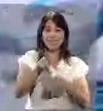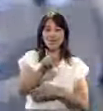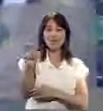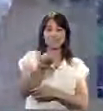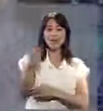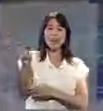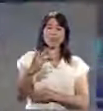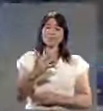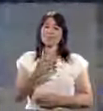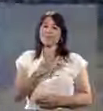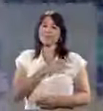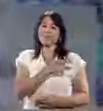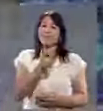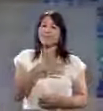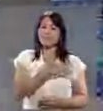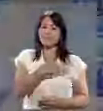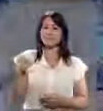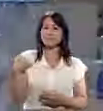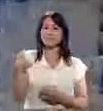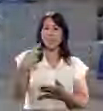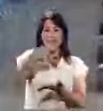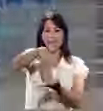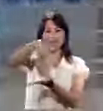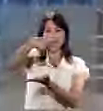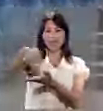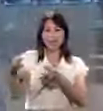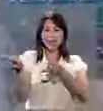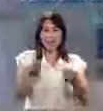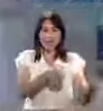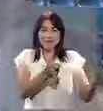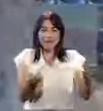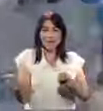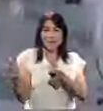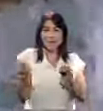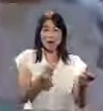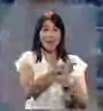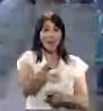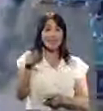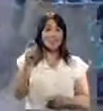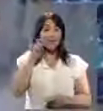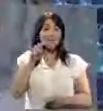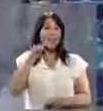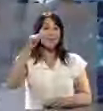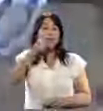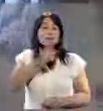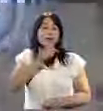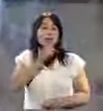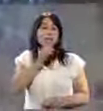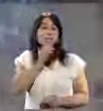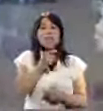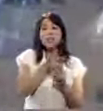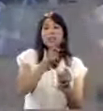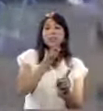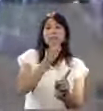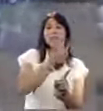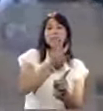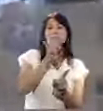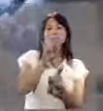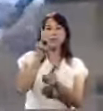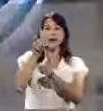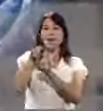pensionadas a su mayor pasión, el baile y el folclore. Estas adultas mayores, con edades entre los